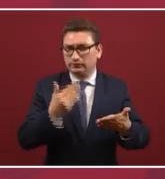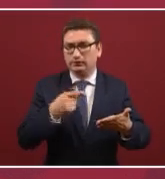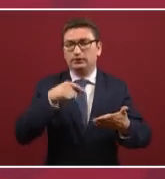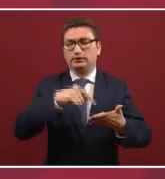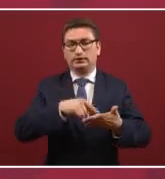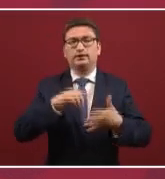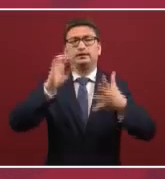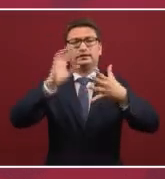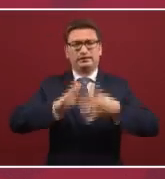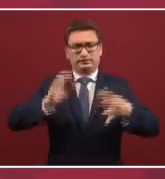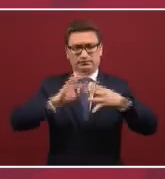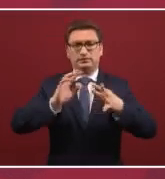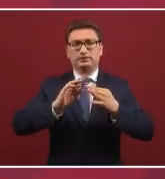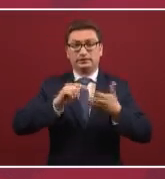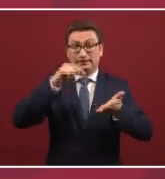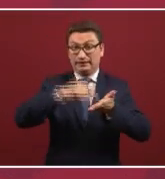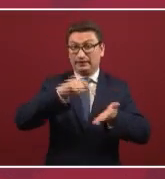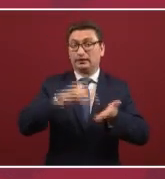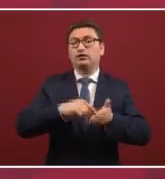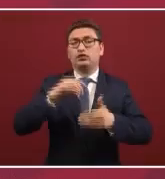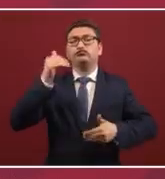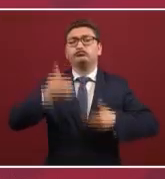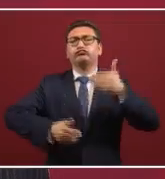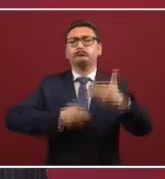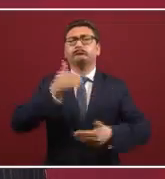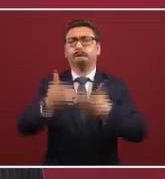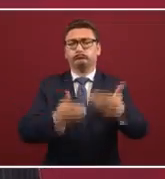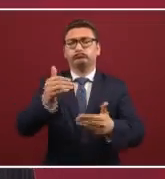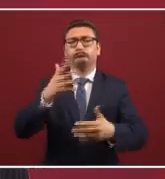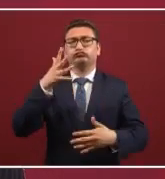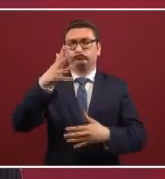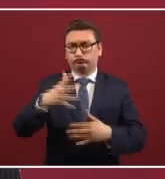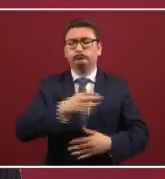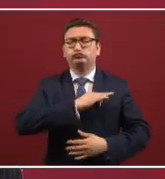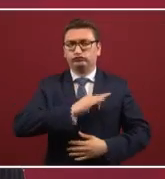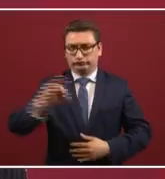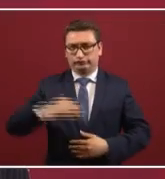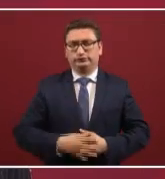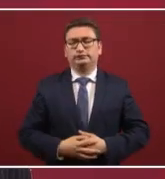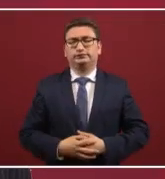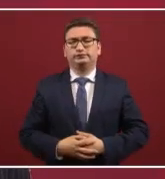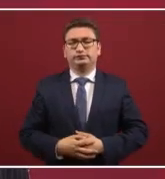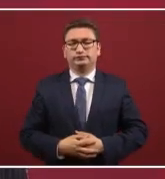de crecimiento futuro en la economía,